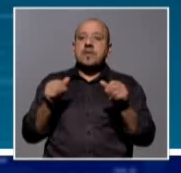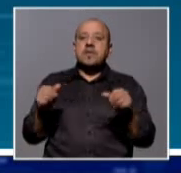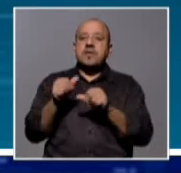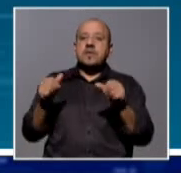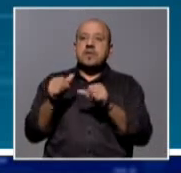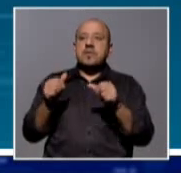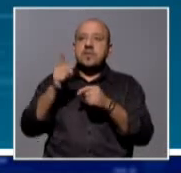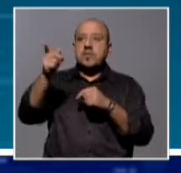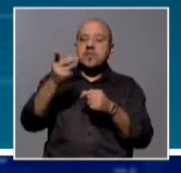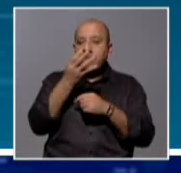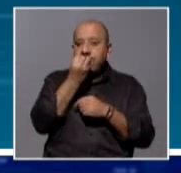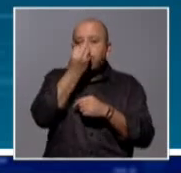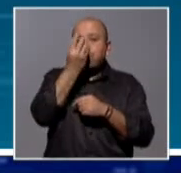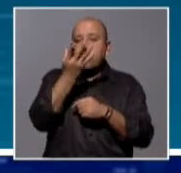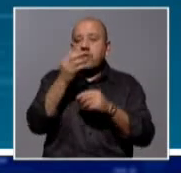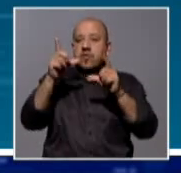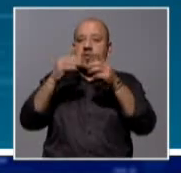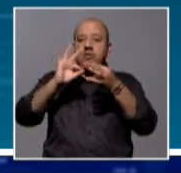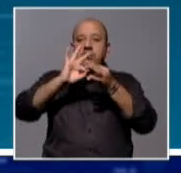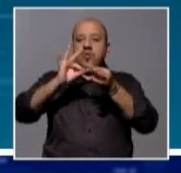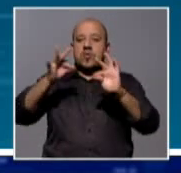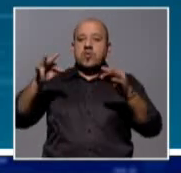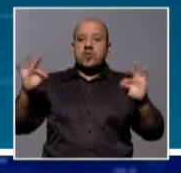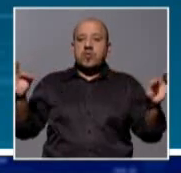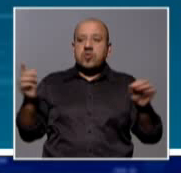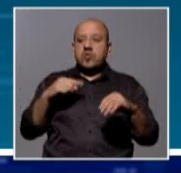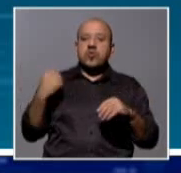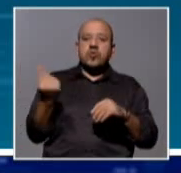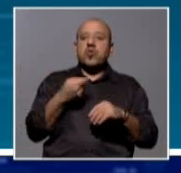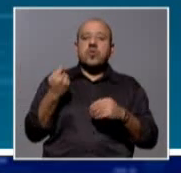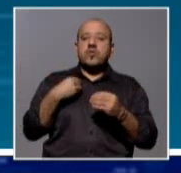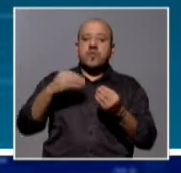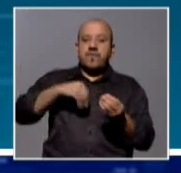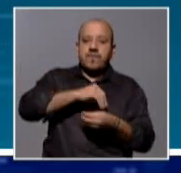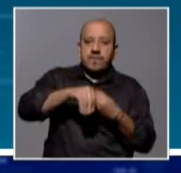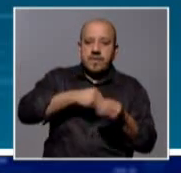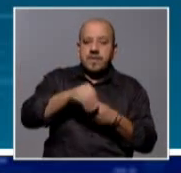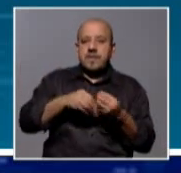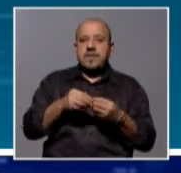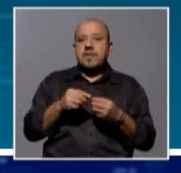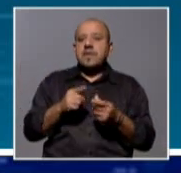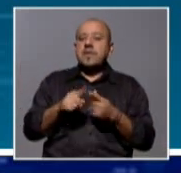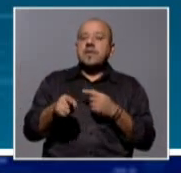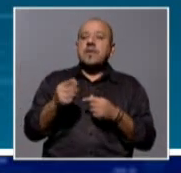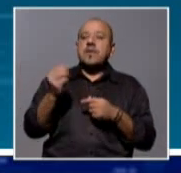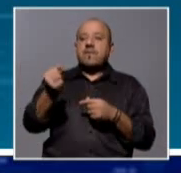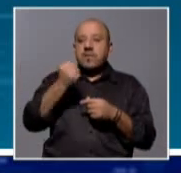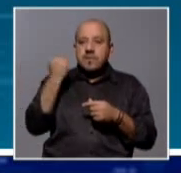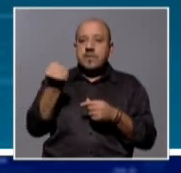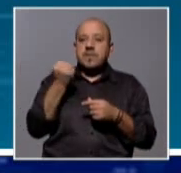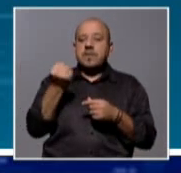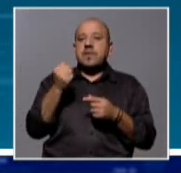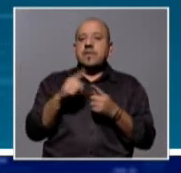la margarita, con el texto Somos Todos Familiares, y fundamentalmente hicimos la intervención en